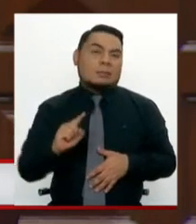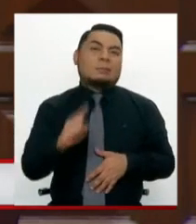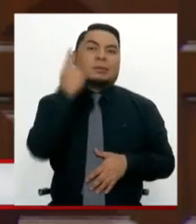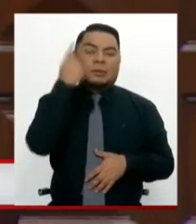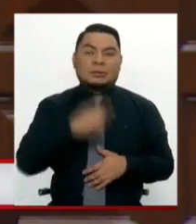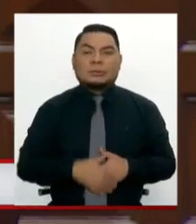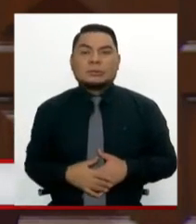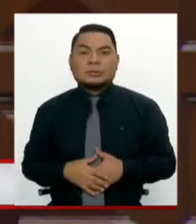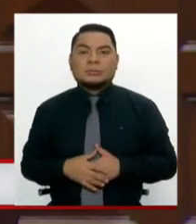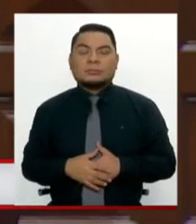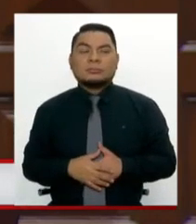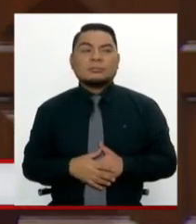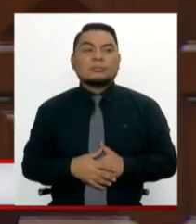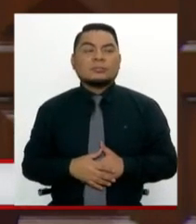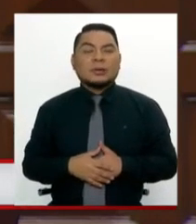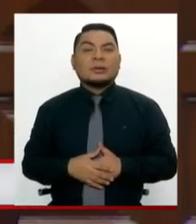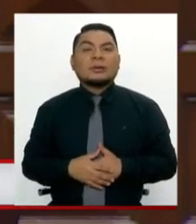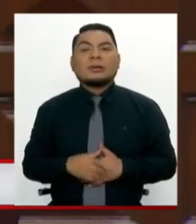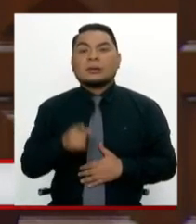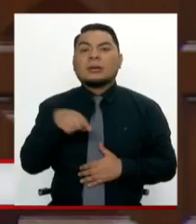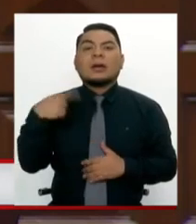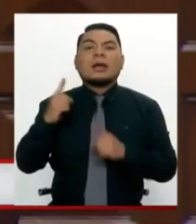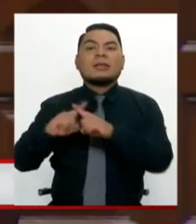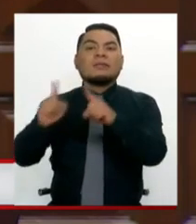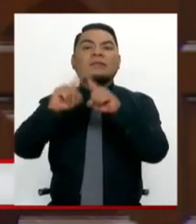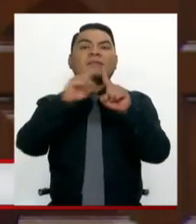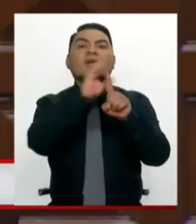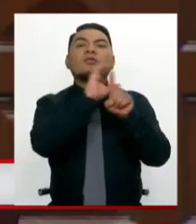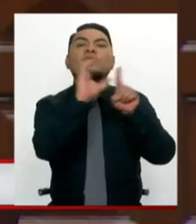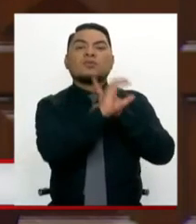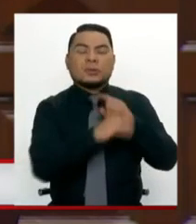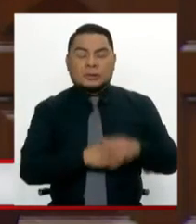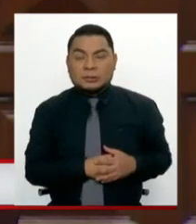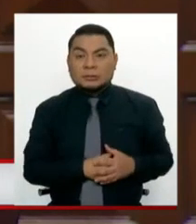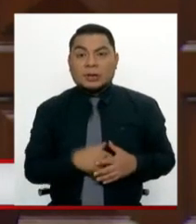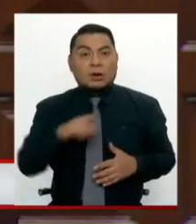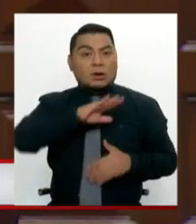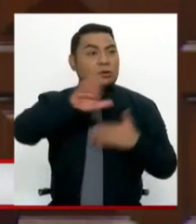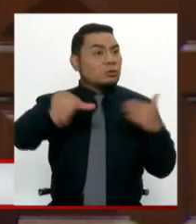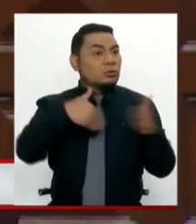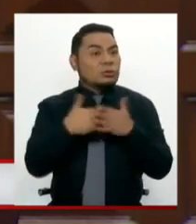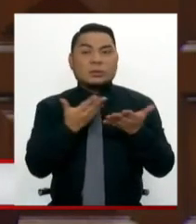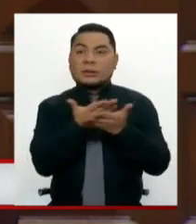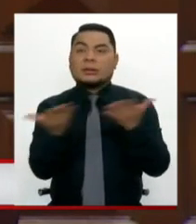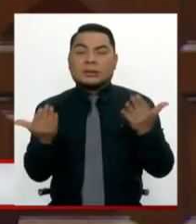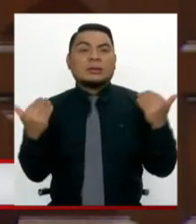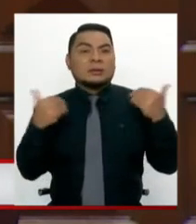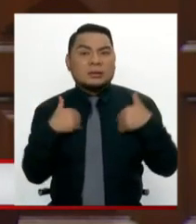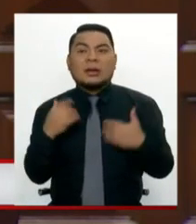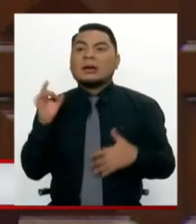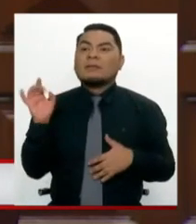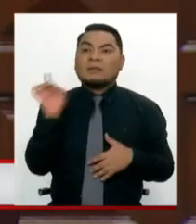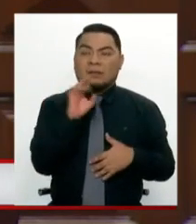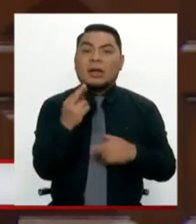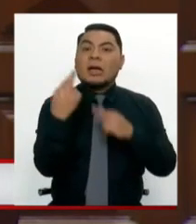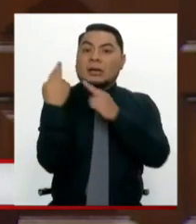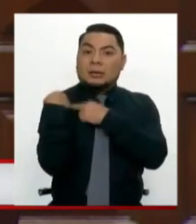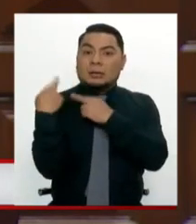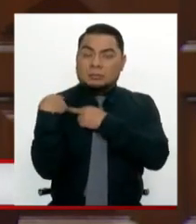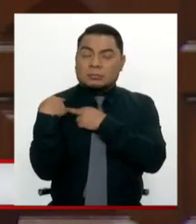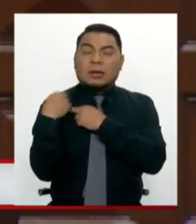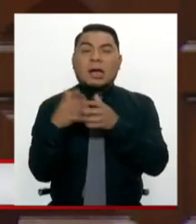prioridad. Nuestra diversidad cultural. Todos los aquí presentes tenemos una gran